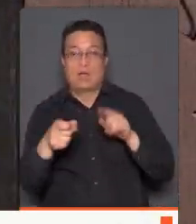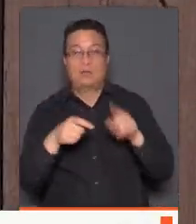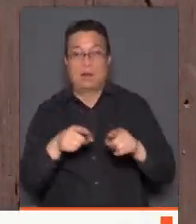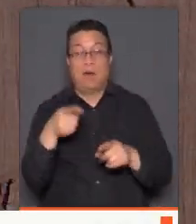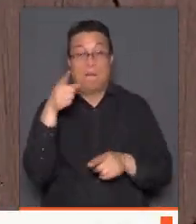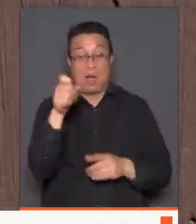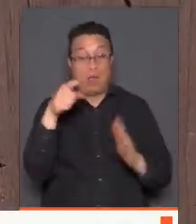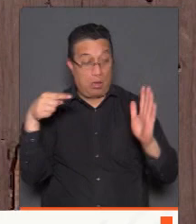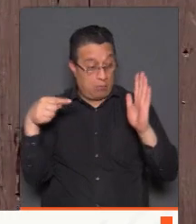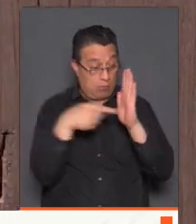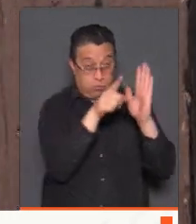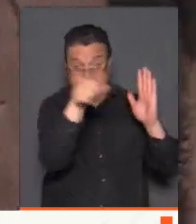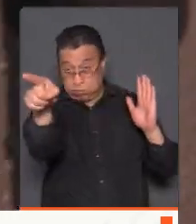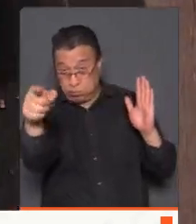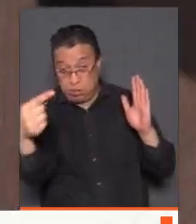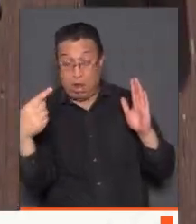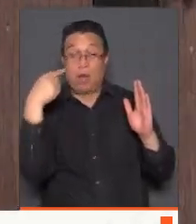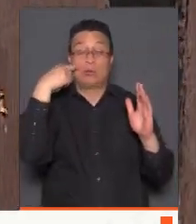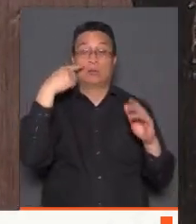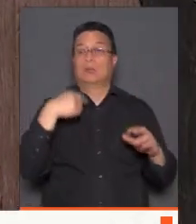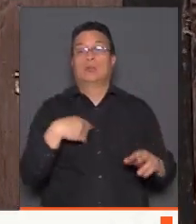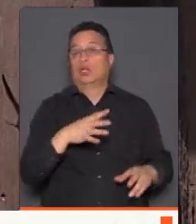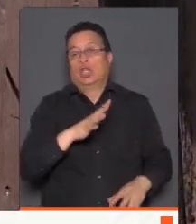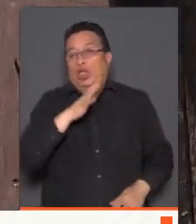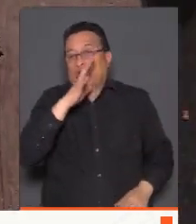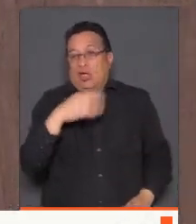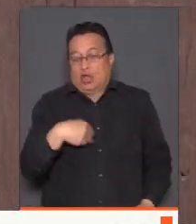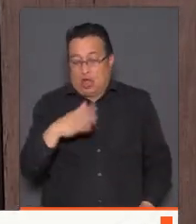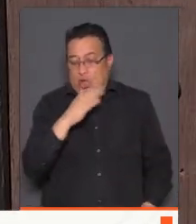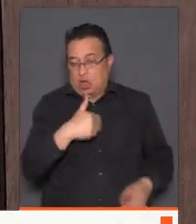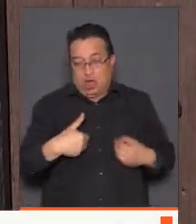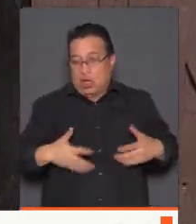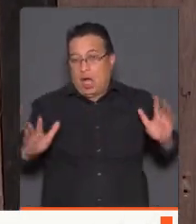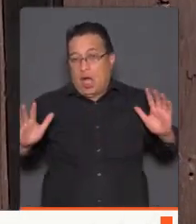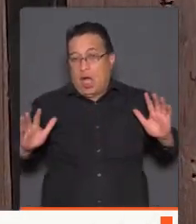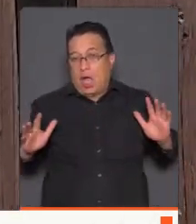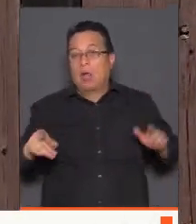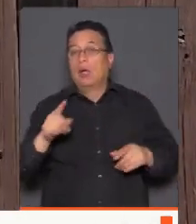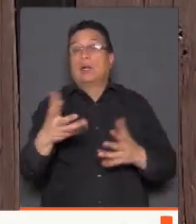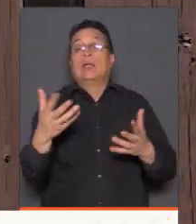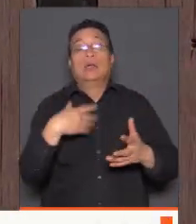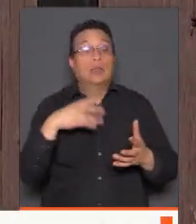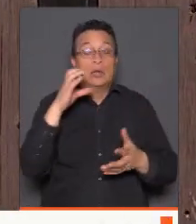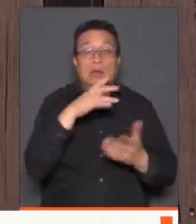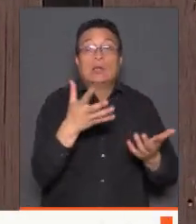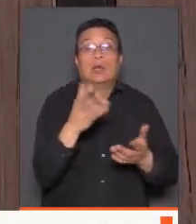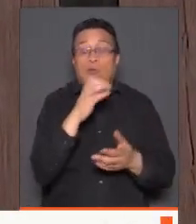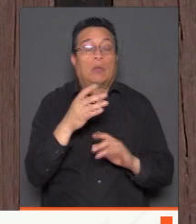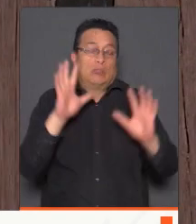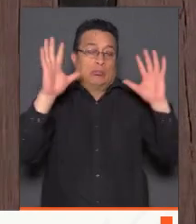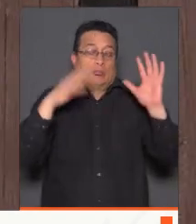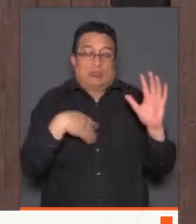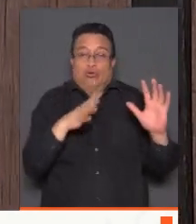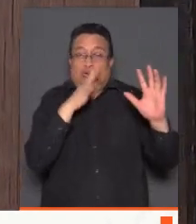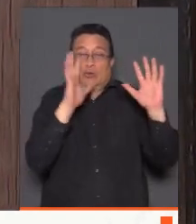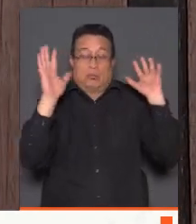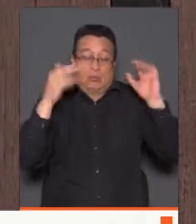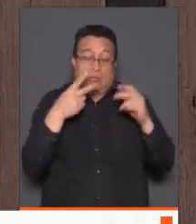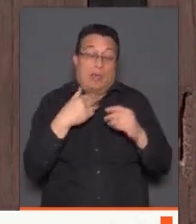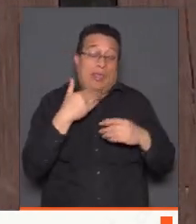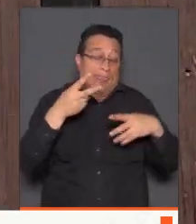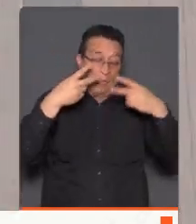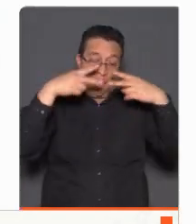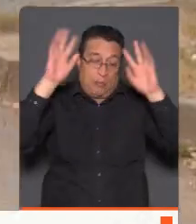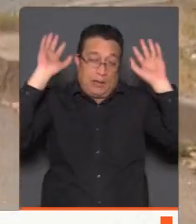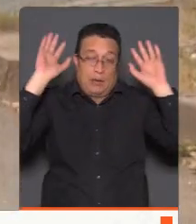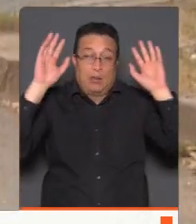rebote? No sé, no estaba yo. ¿Qué encuentran estas personas? Yo no sé. Va lo mismo. Que